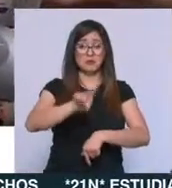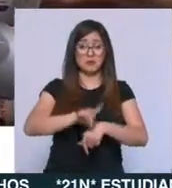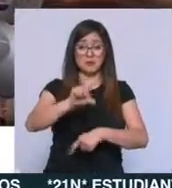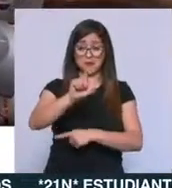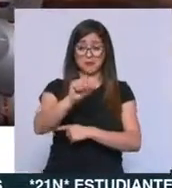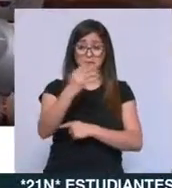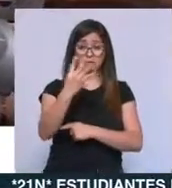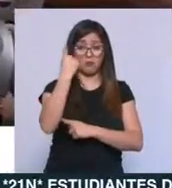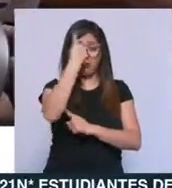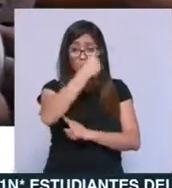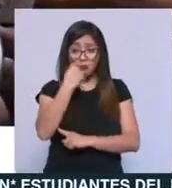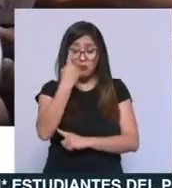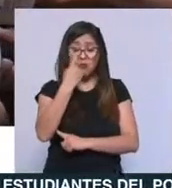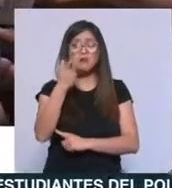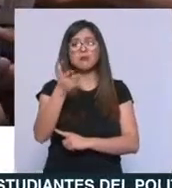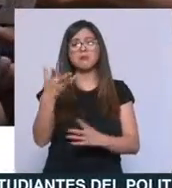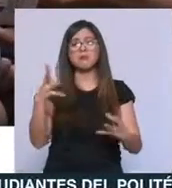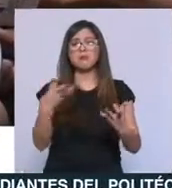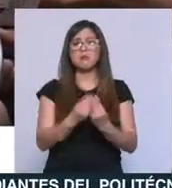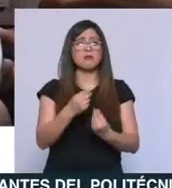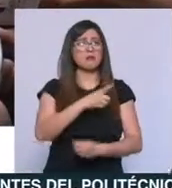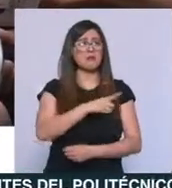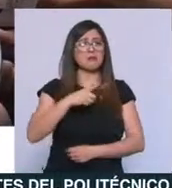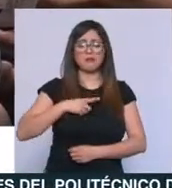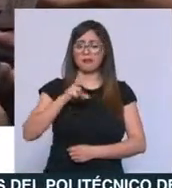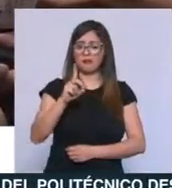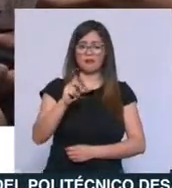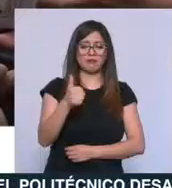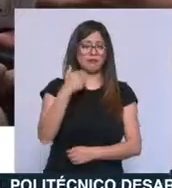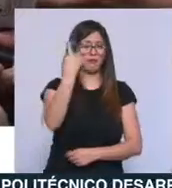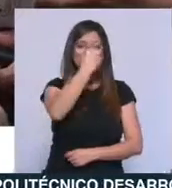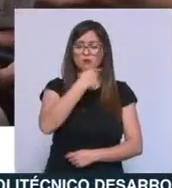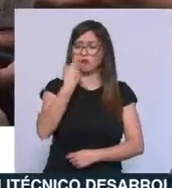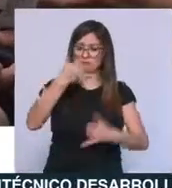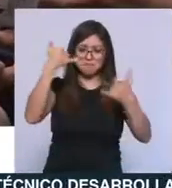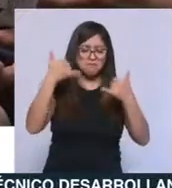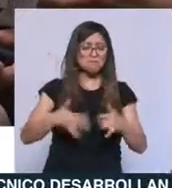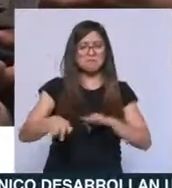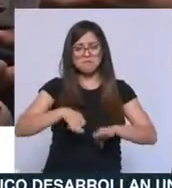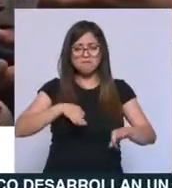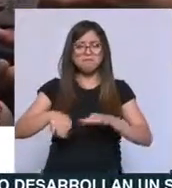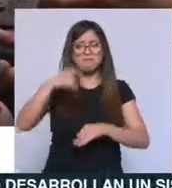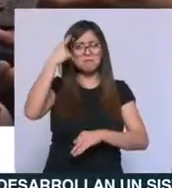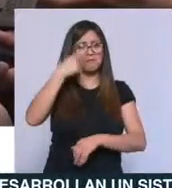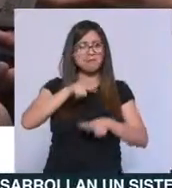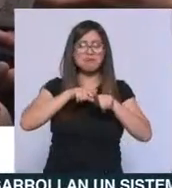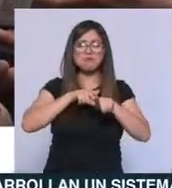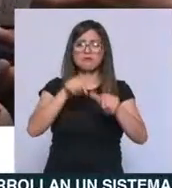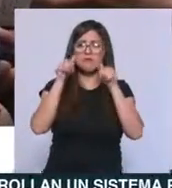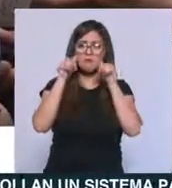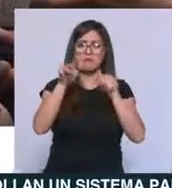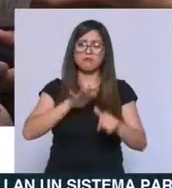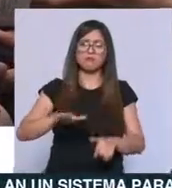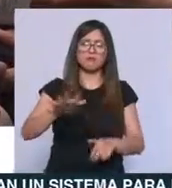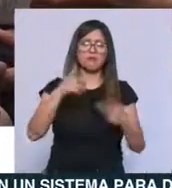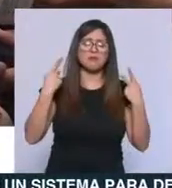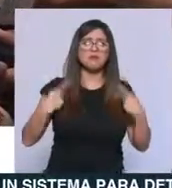horas, tenemos que trabajar al día 36 para cumplir con lo que nos falta hacer. Pero